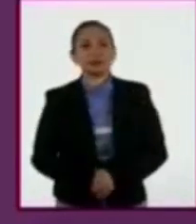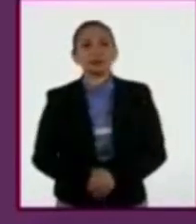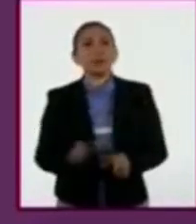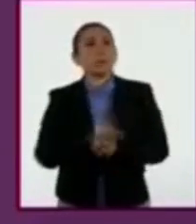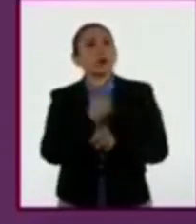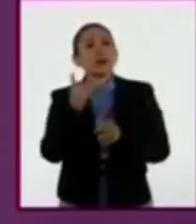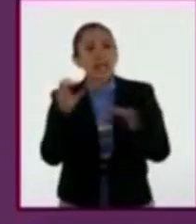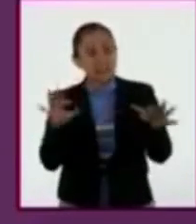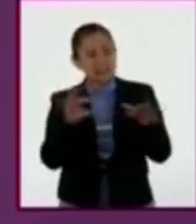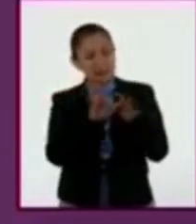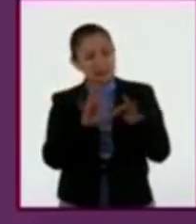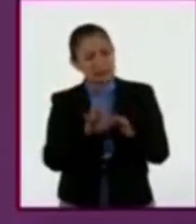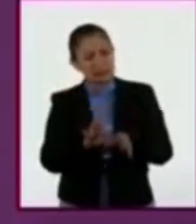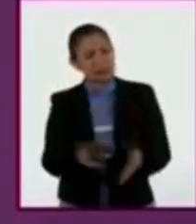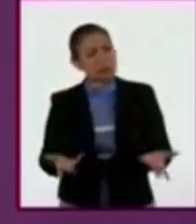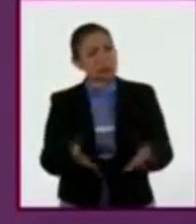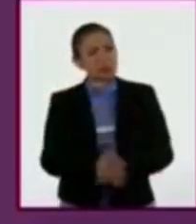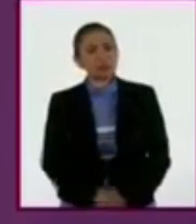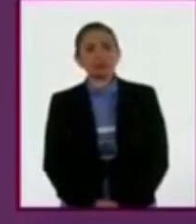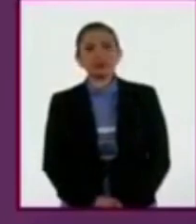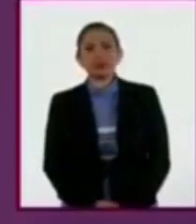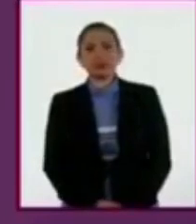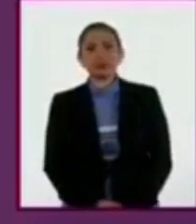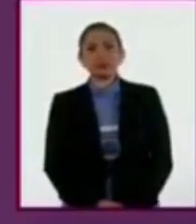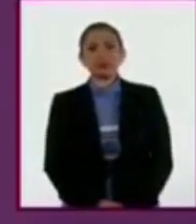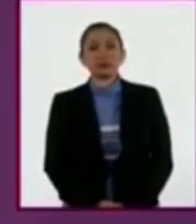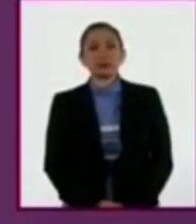qué se relacionan?